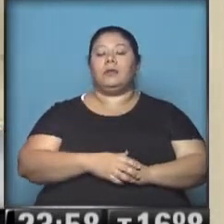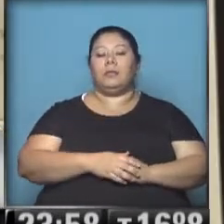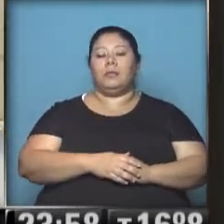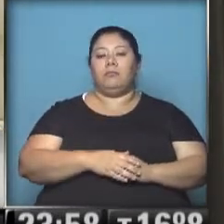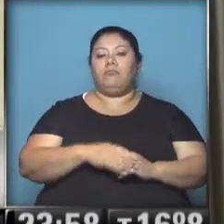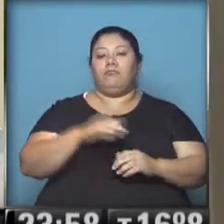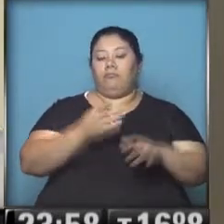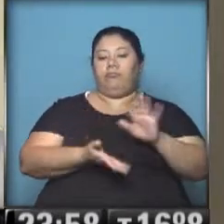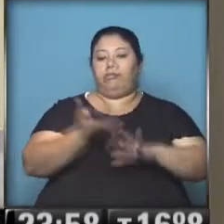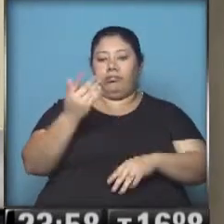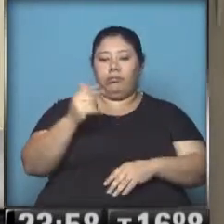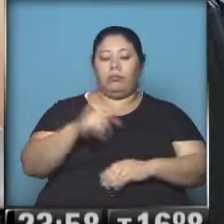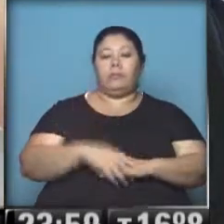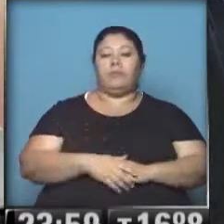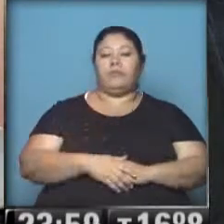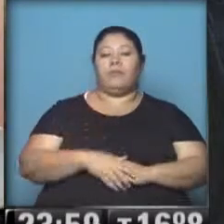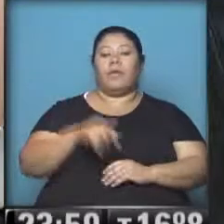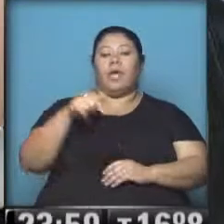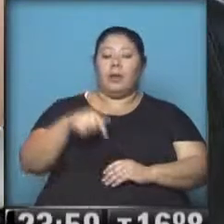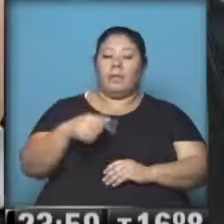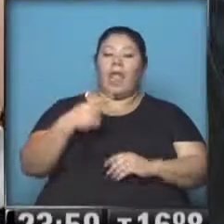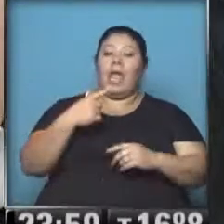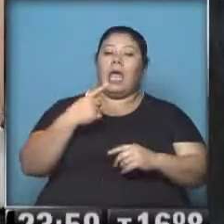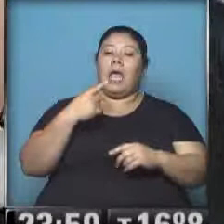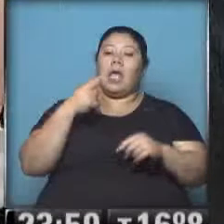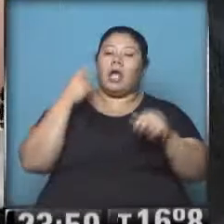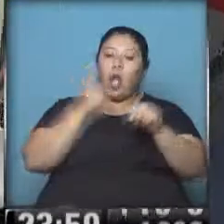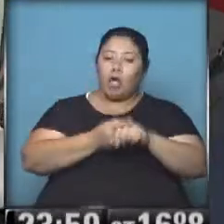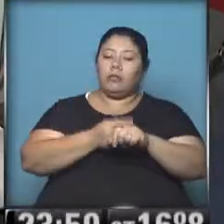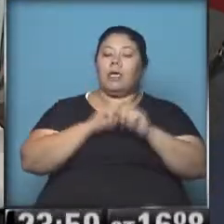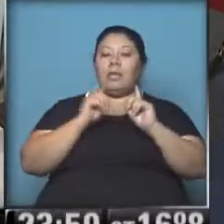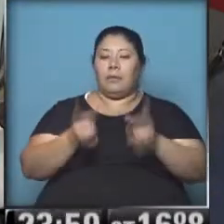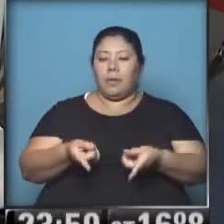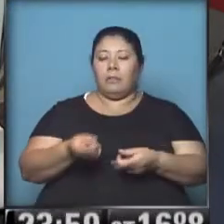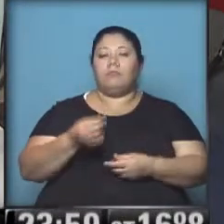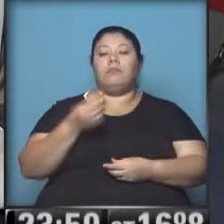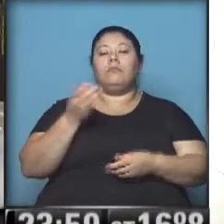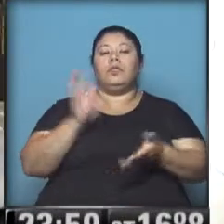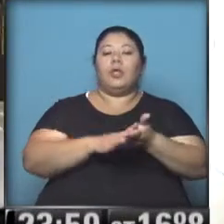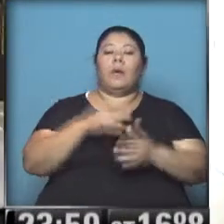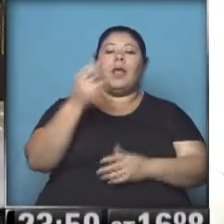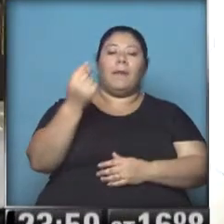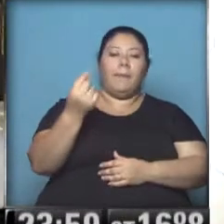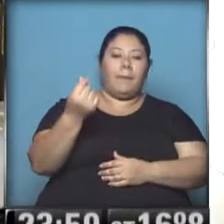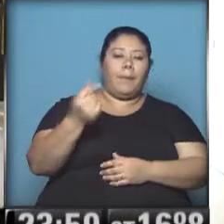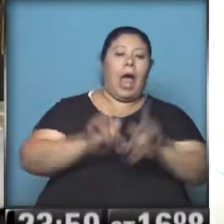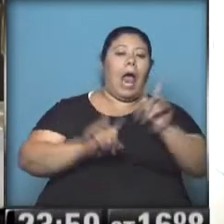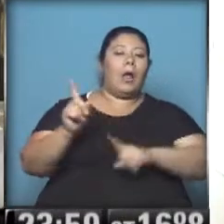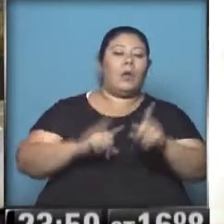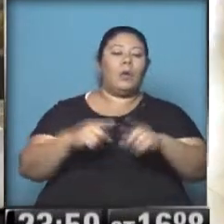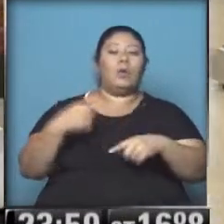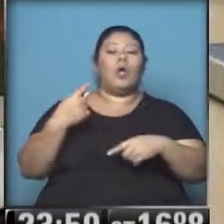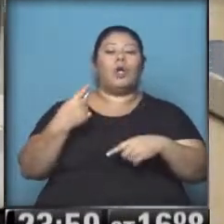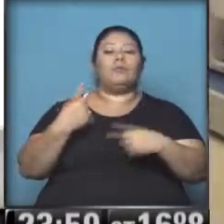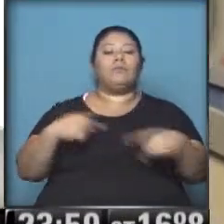también. Cyber Monday también recibió algunas críticas, sobre todo referidas a los precios de algunos productos. Obviamente hay cosas para mejorar,